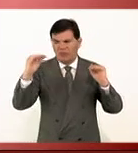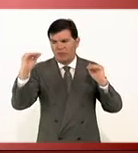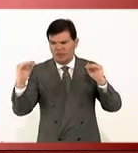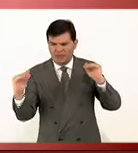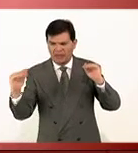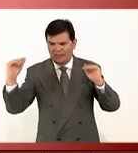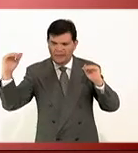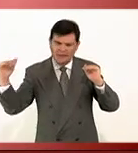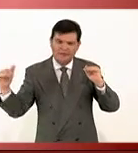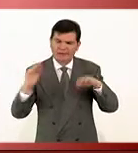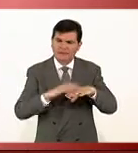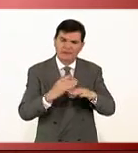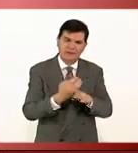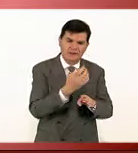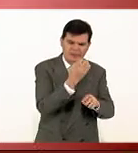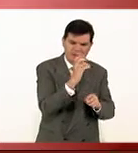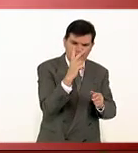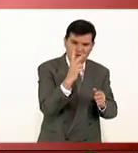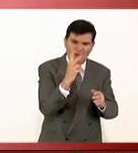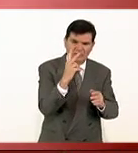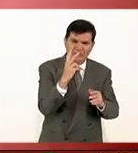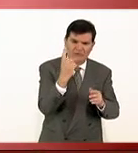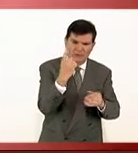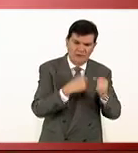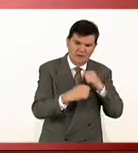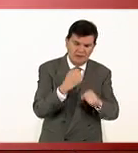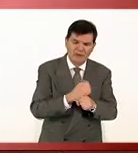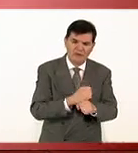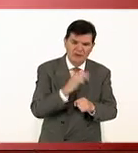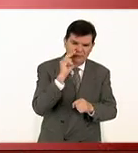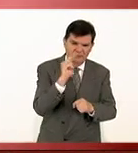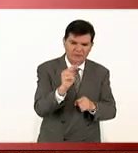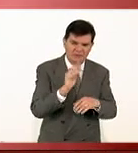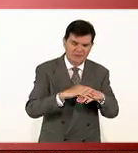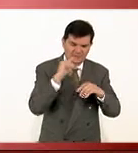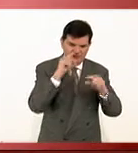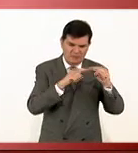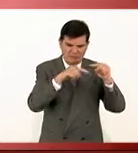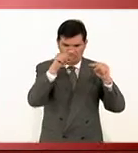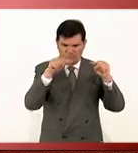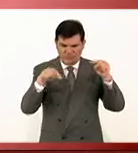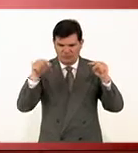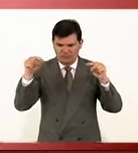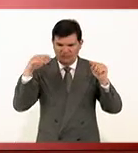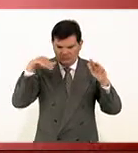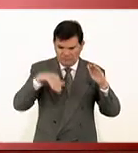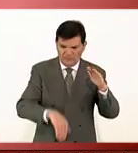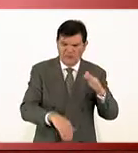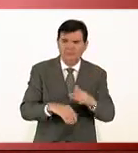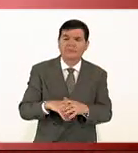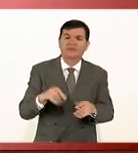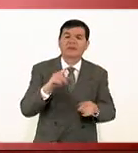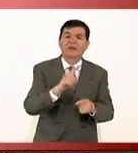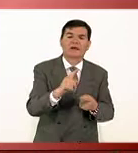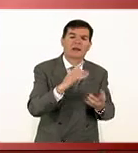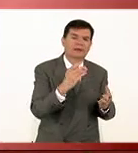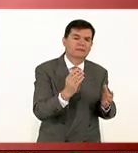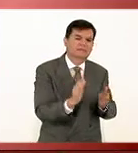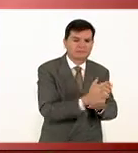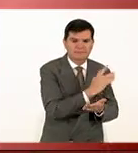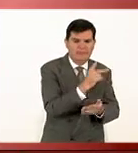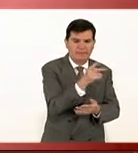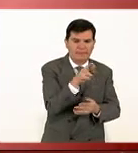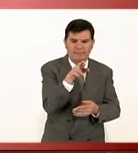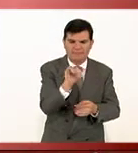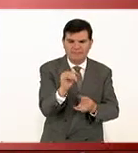la empezamos en enero del año pasado, pero si ven es claramente la tendencia a la baja. En el caso del el